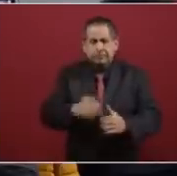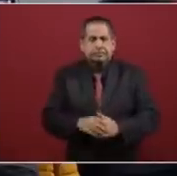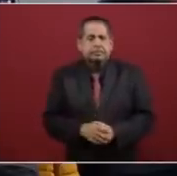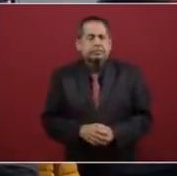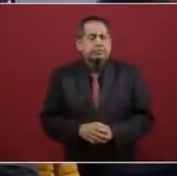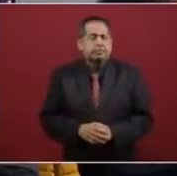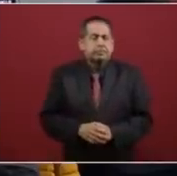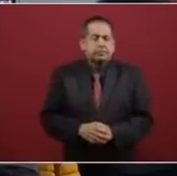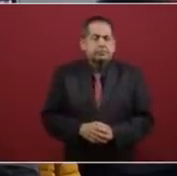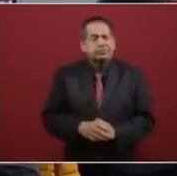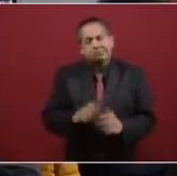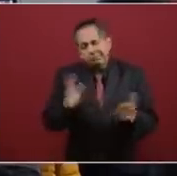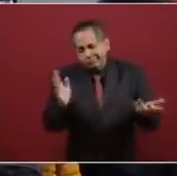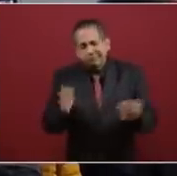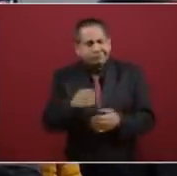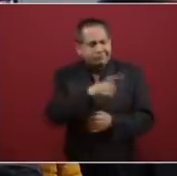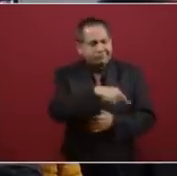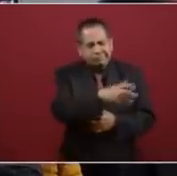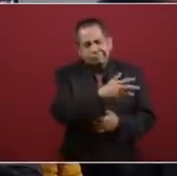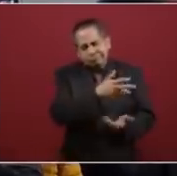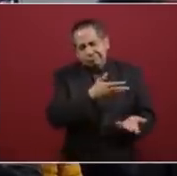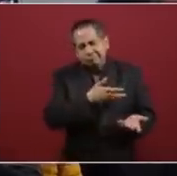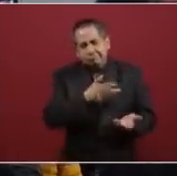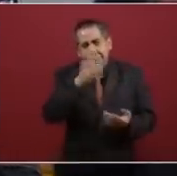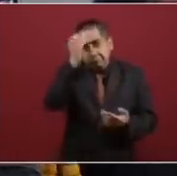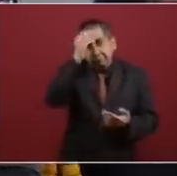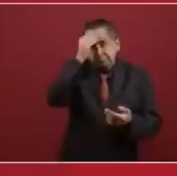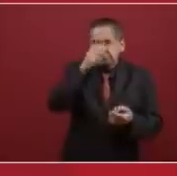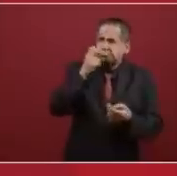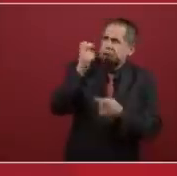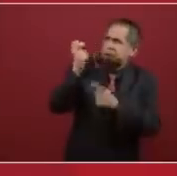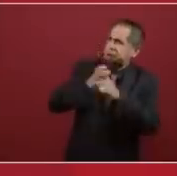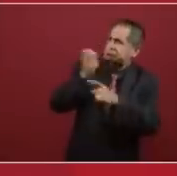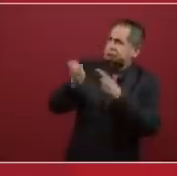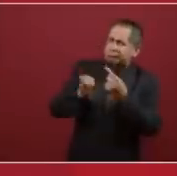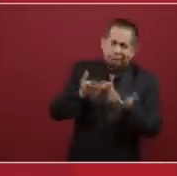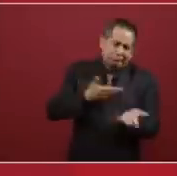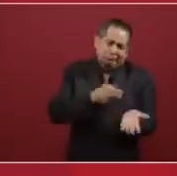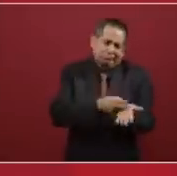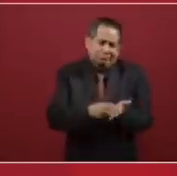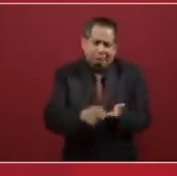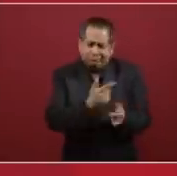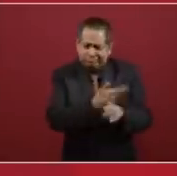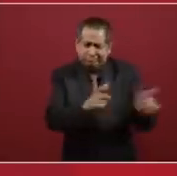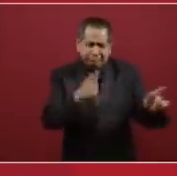tienen derecho, ¿no?, a cuestionar. Somos libres.